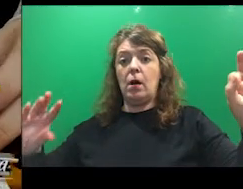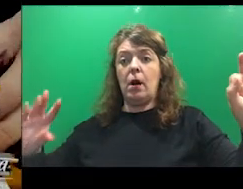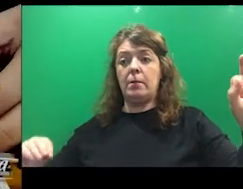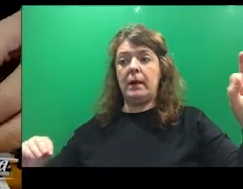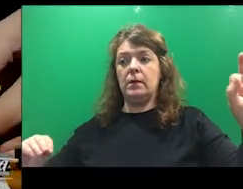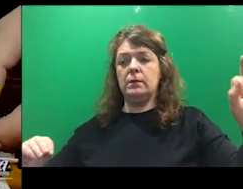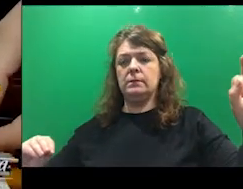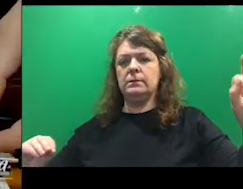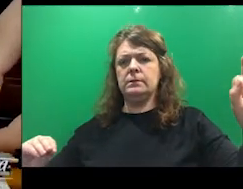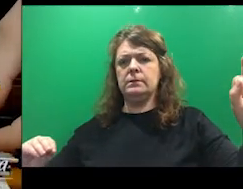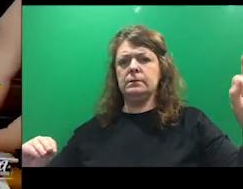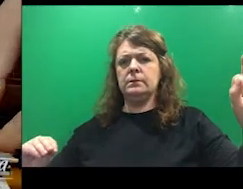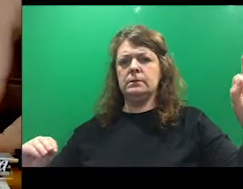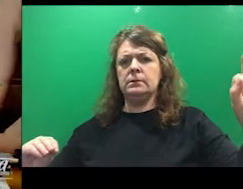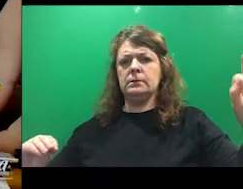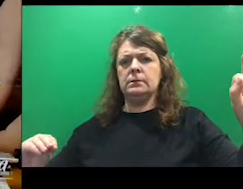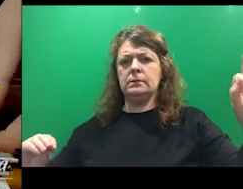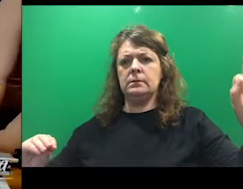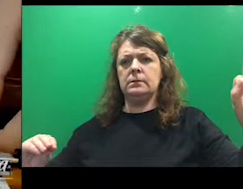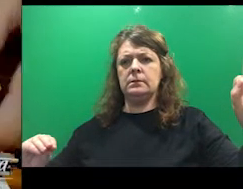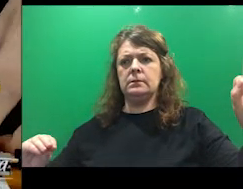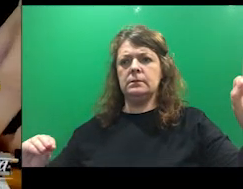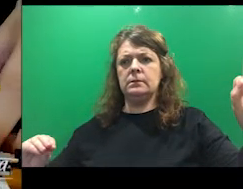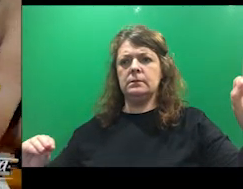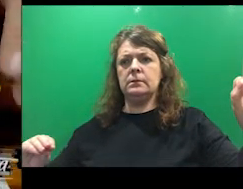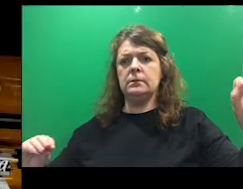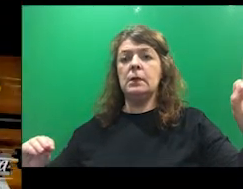Voy a apagar esto.